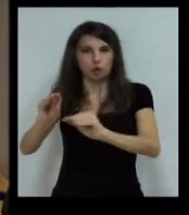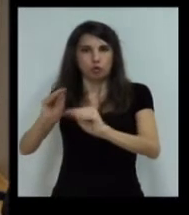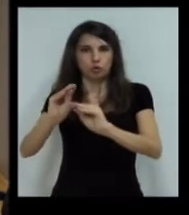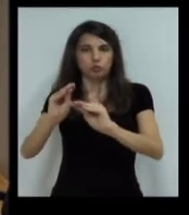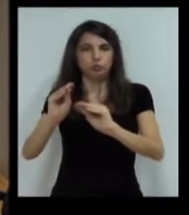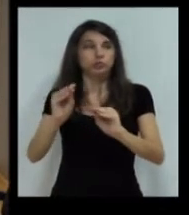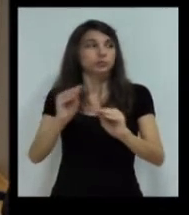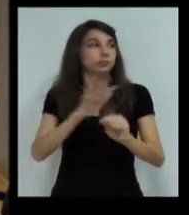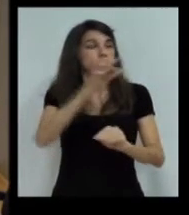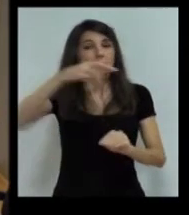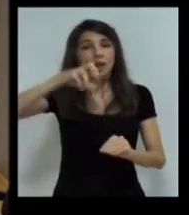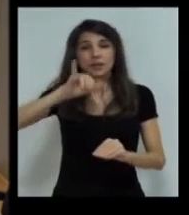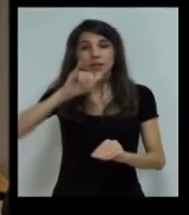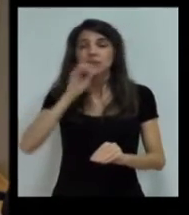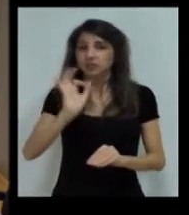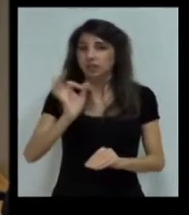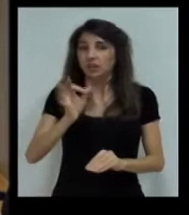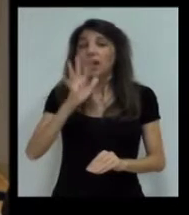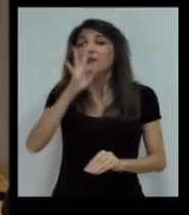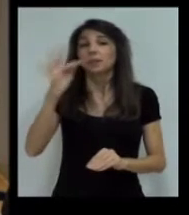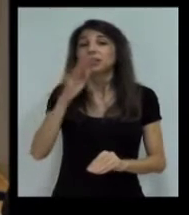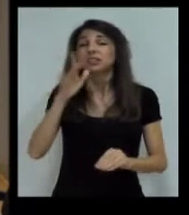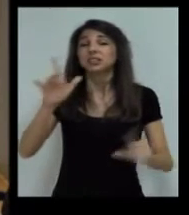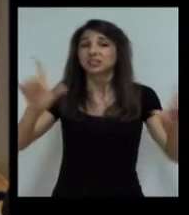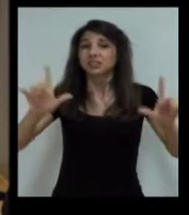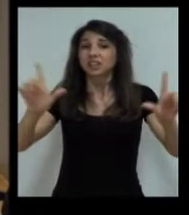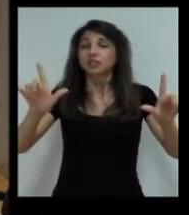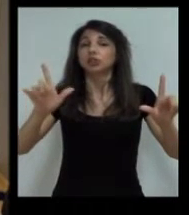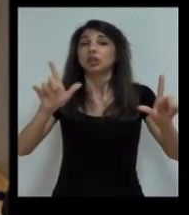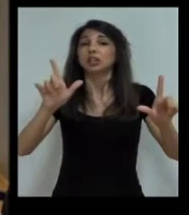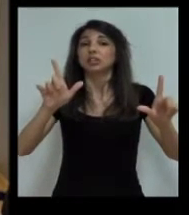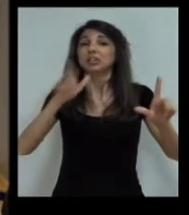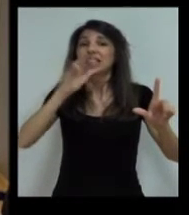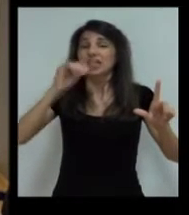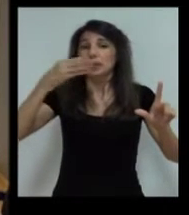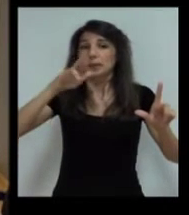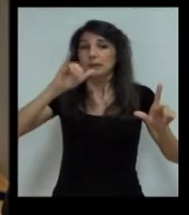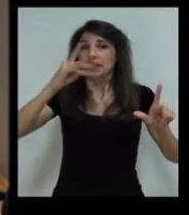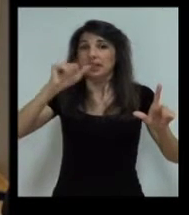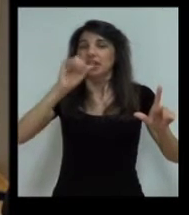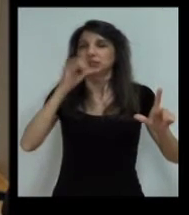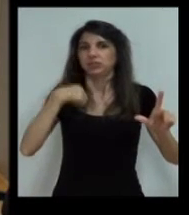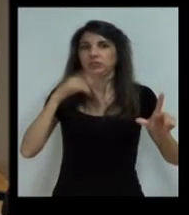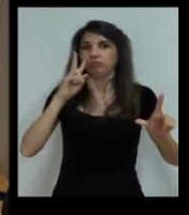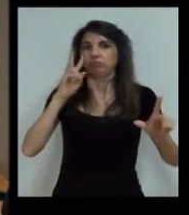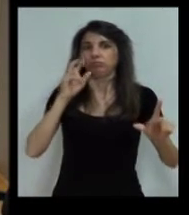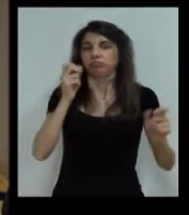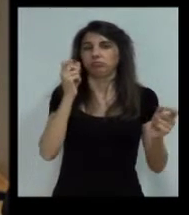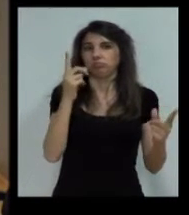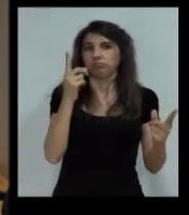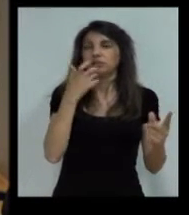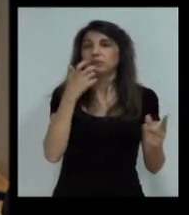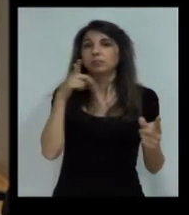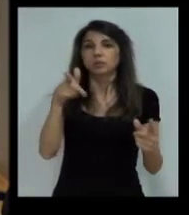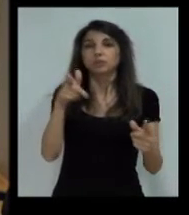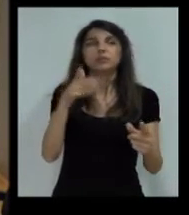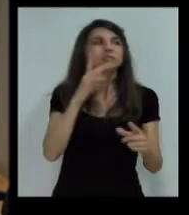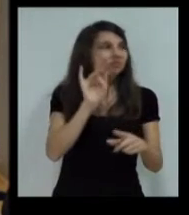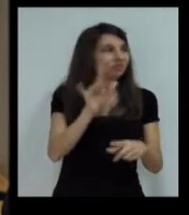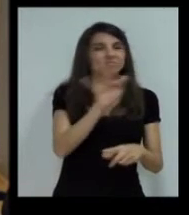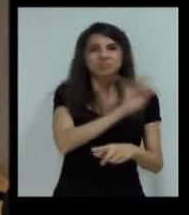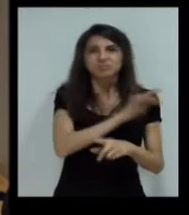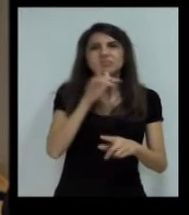las plataformas en las televisiones híbridas, ¿no? Que cada uno tiraba por su plataforma. Las plataformas híbridas son soluciones propietarias con navegación y